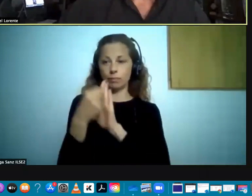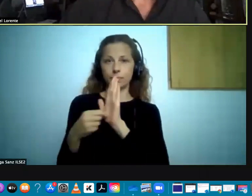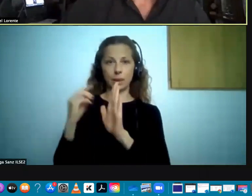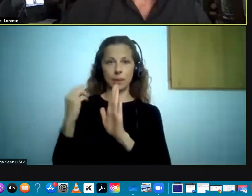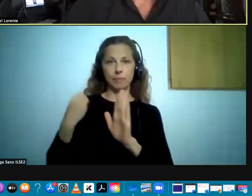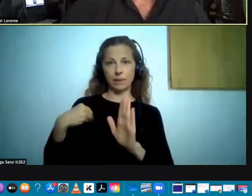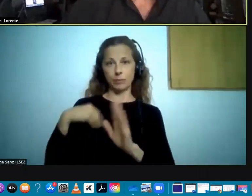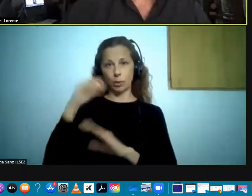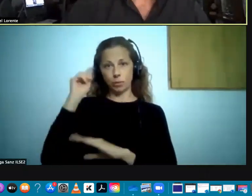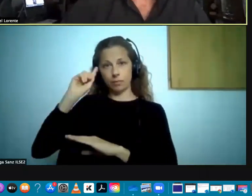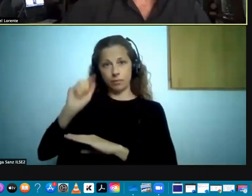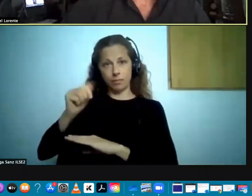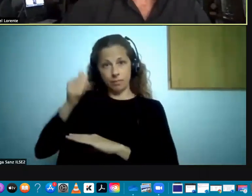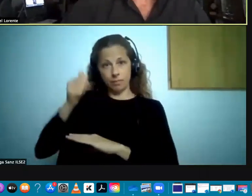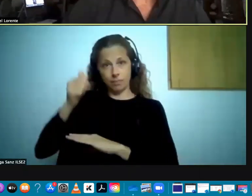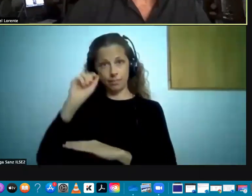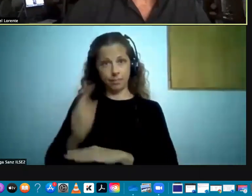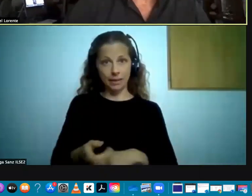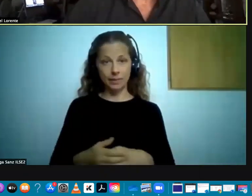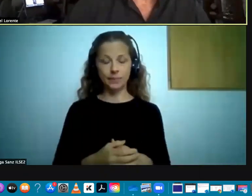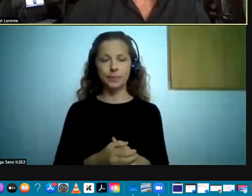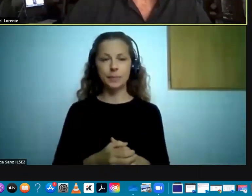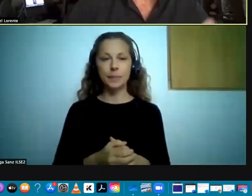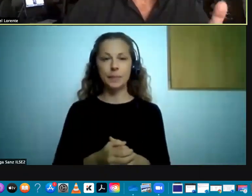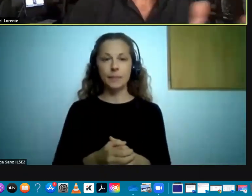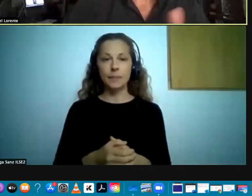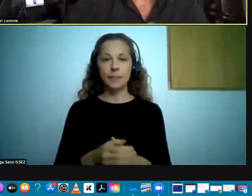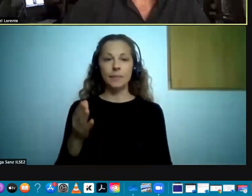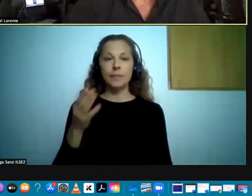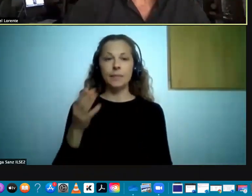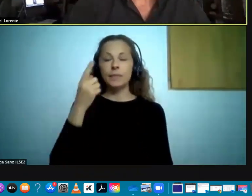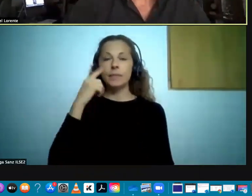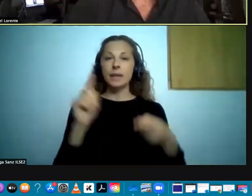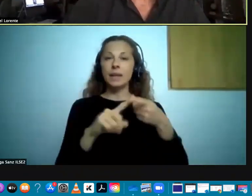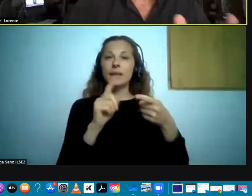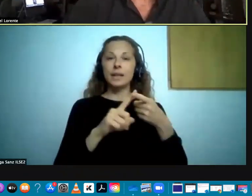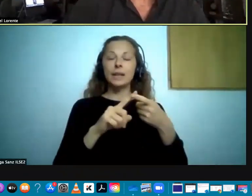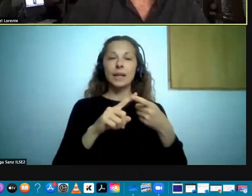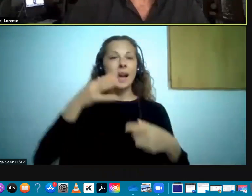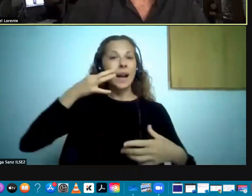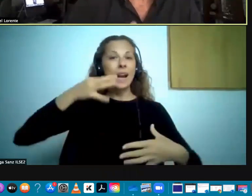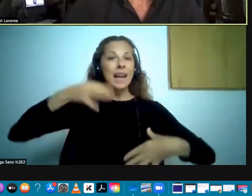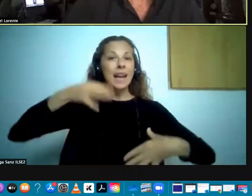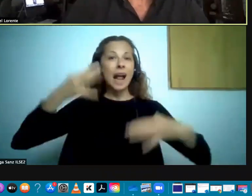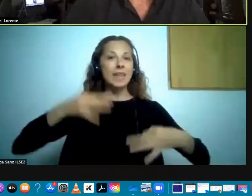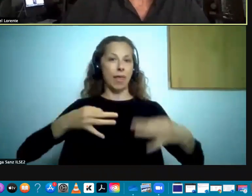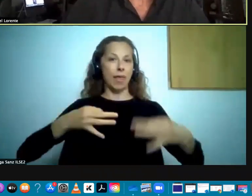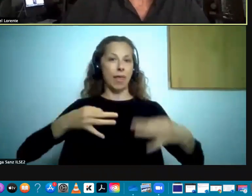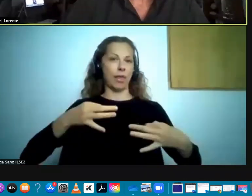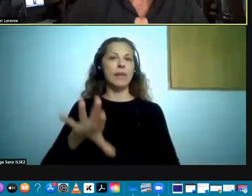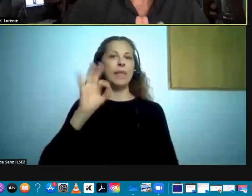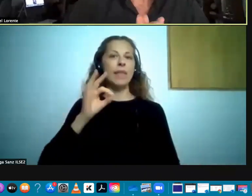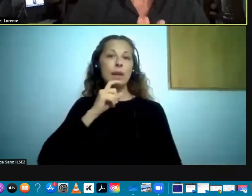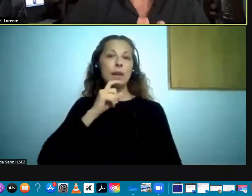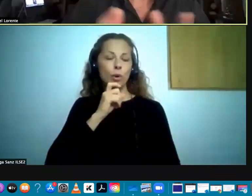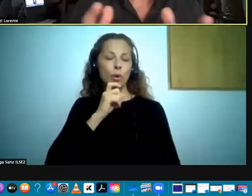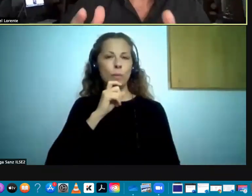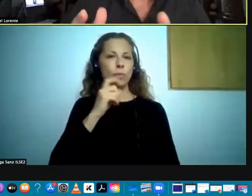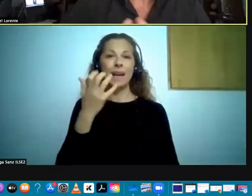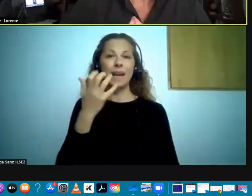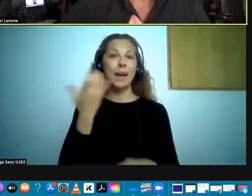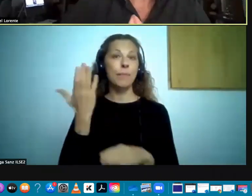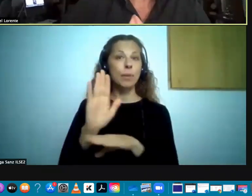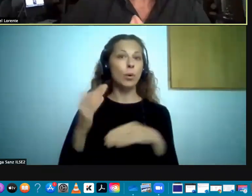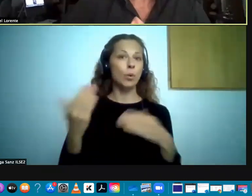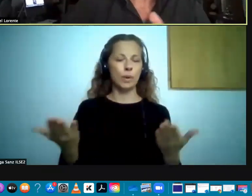previamente. Cuando hablamos de determinación de la realidad, como ejemplo más gráfico, de manera rápida, tenemos la